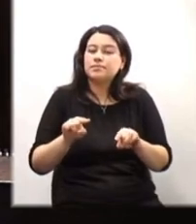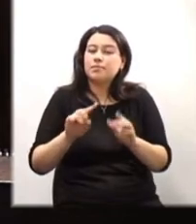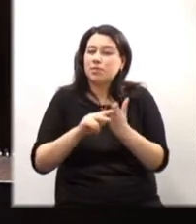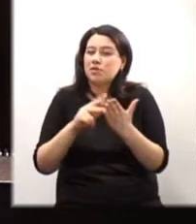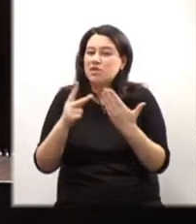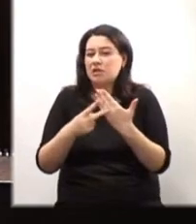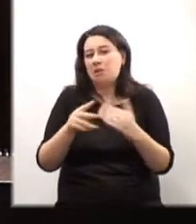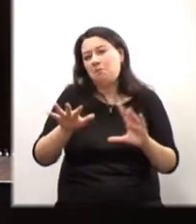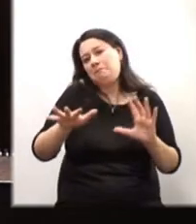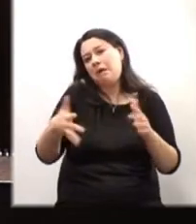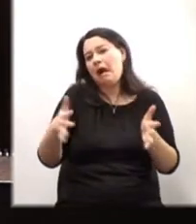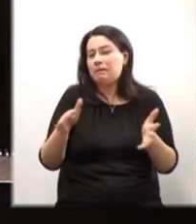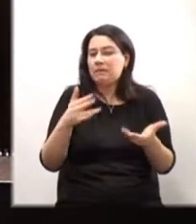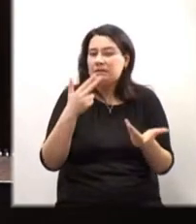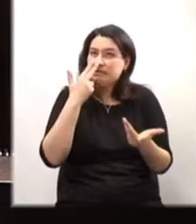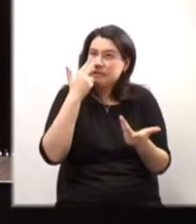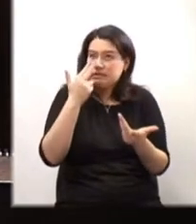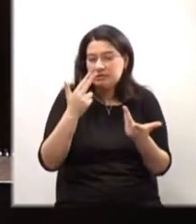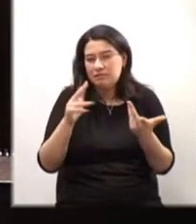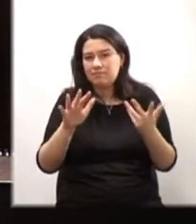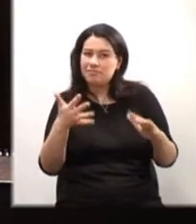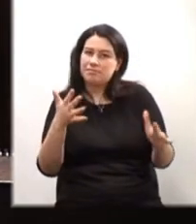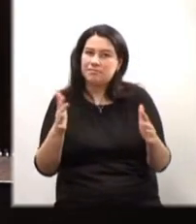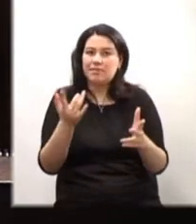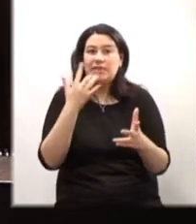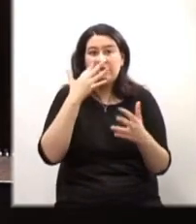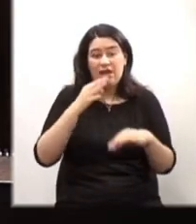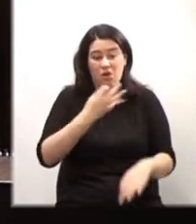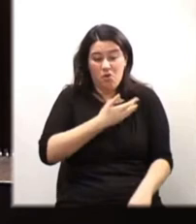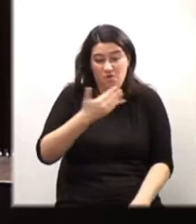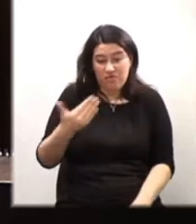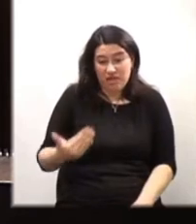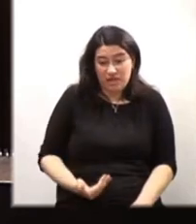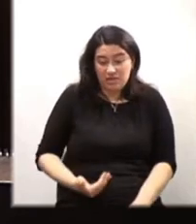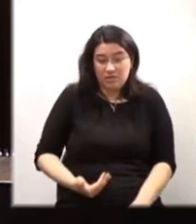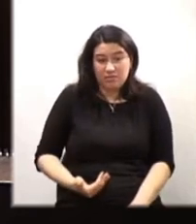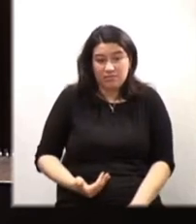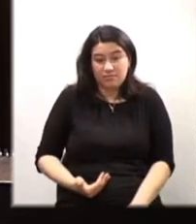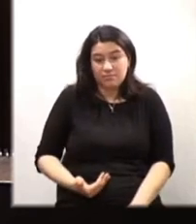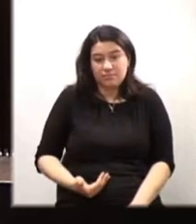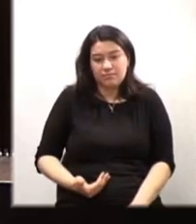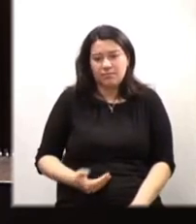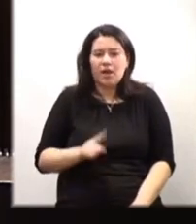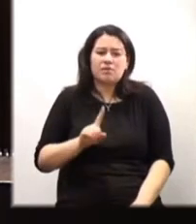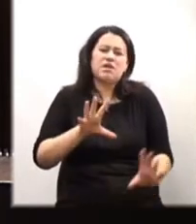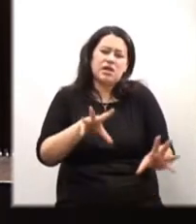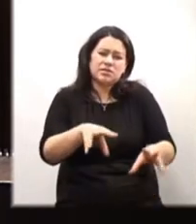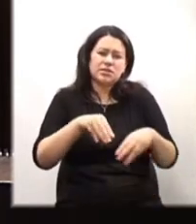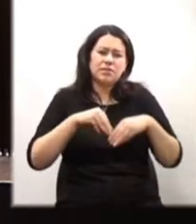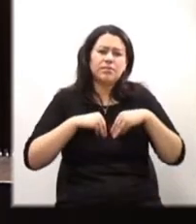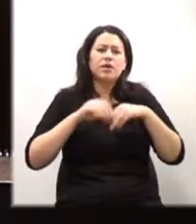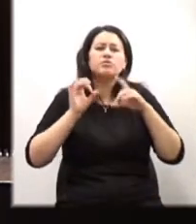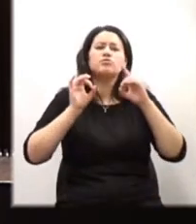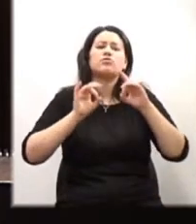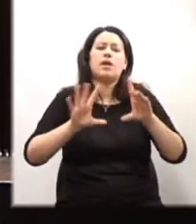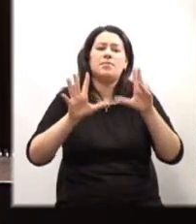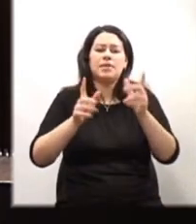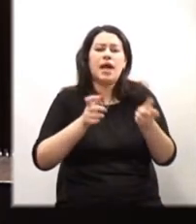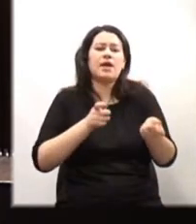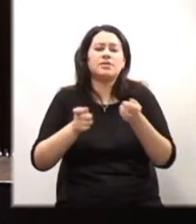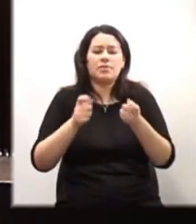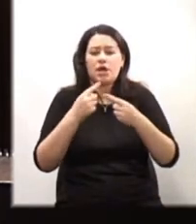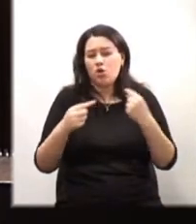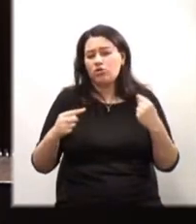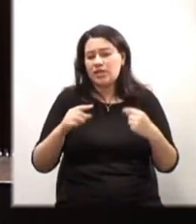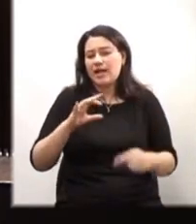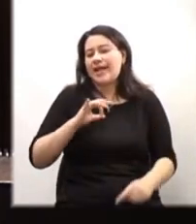proyecto más o menos ambicioso y realmente el gobierno en este sentido se conforma con administrar lo que